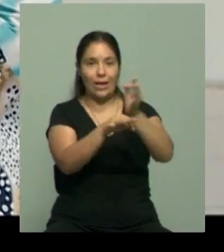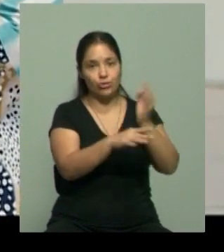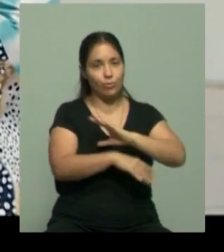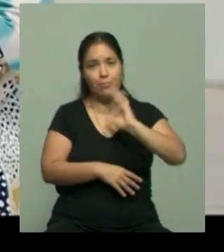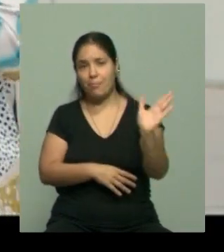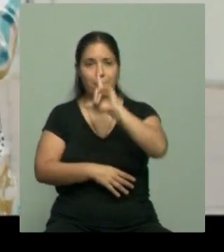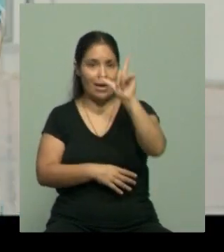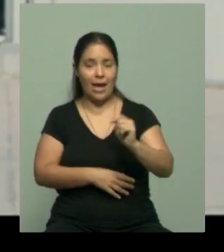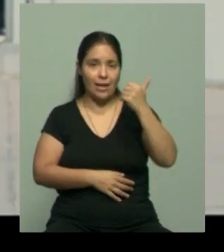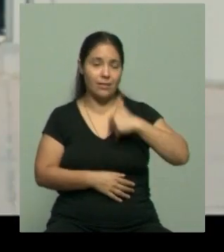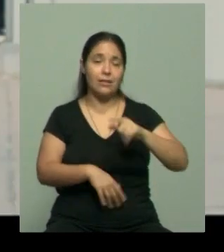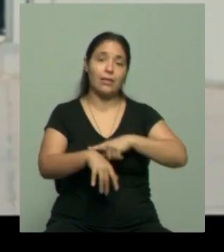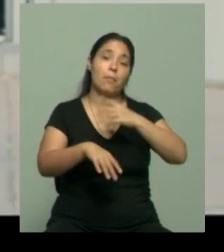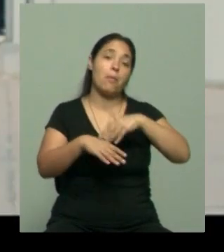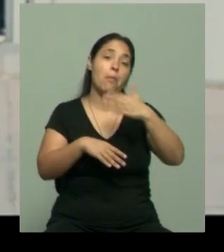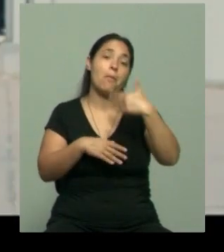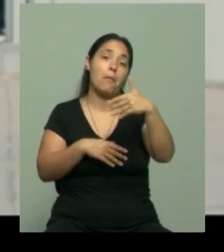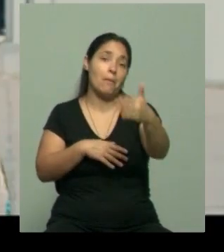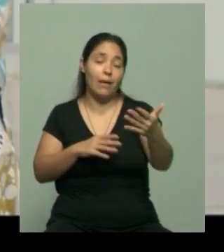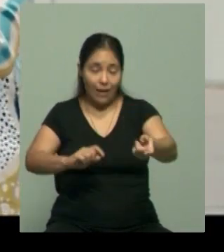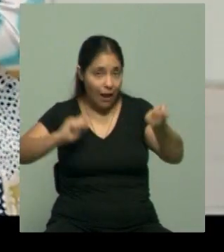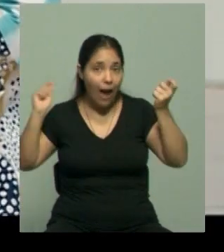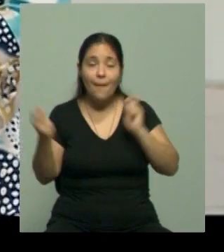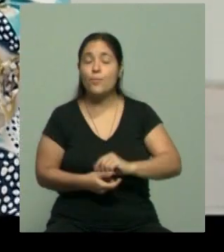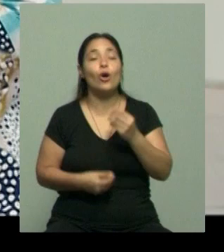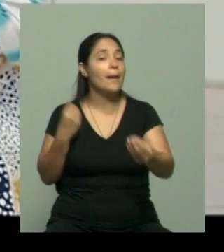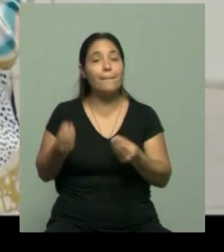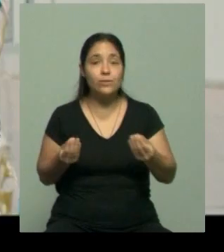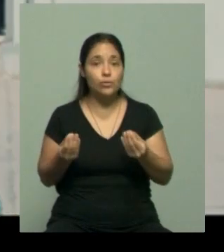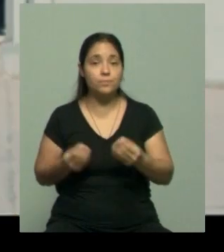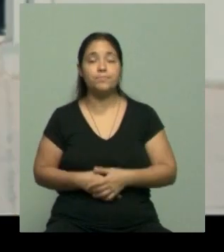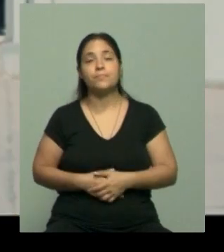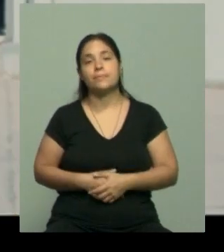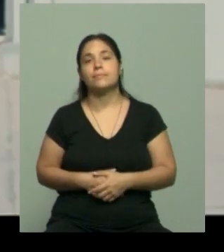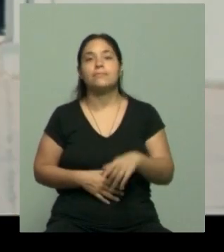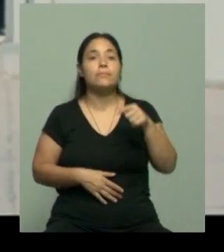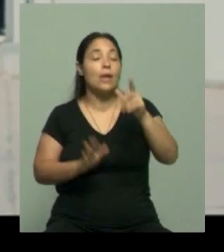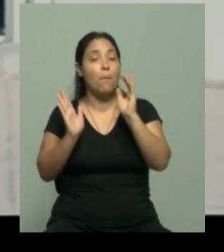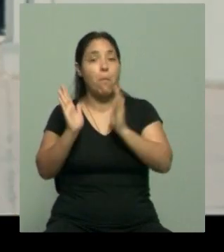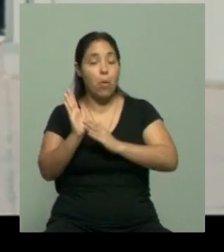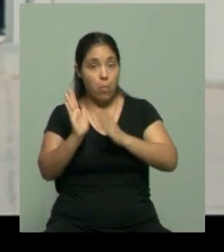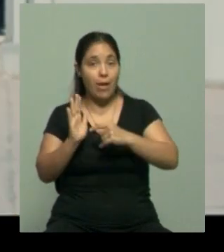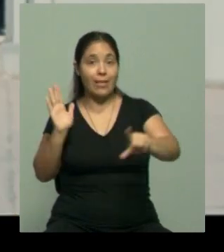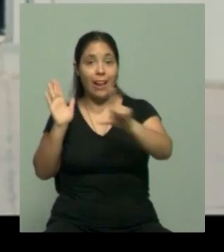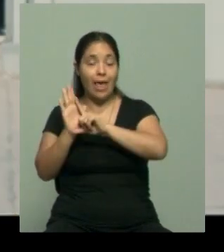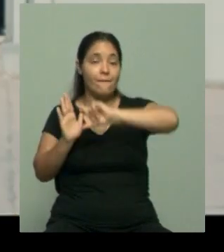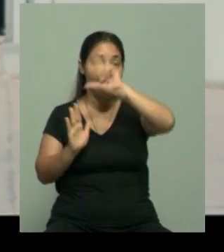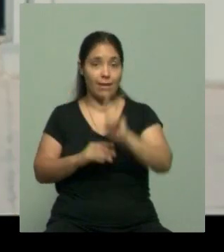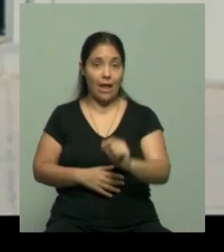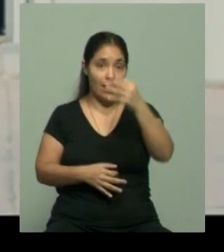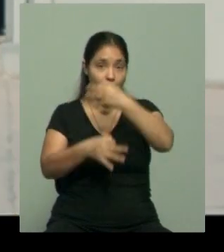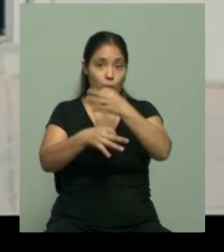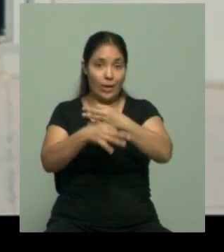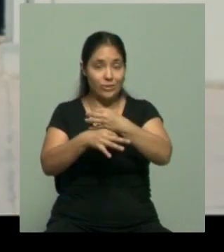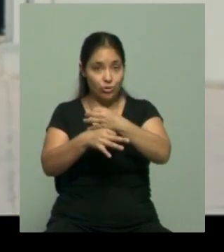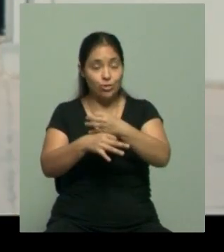argentinas. Con el transcurso del tiempo, bueno, no fue así. ¿Qué pasó? No, porque en realidad esa propuesta de Ley Federal de Educación, digamos que